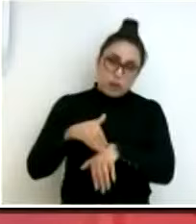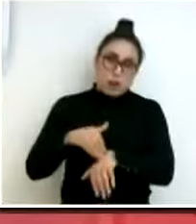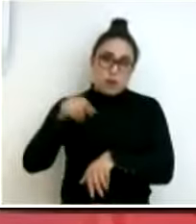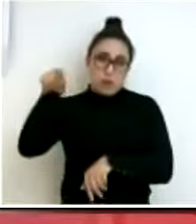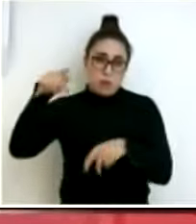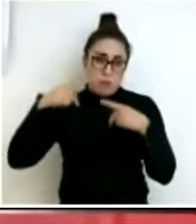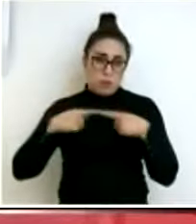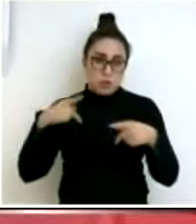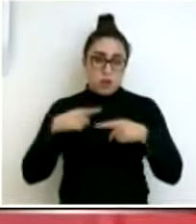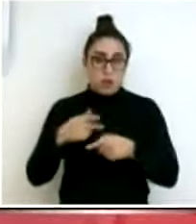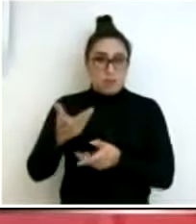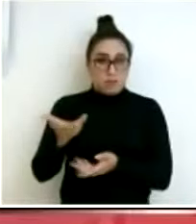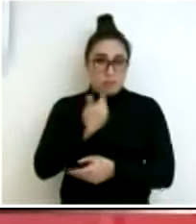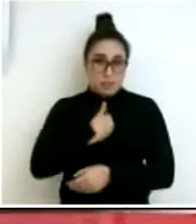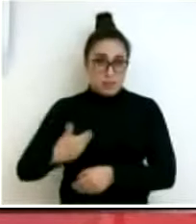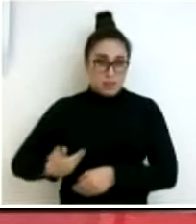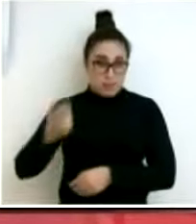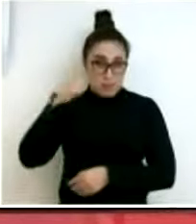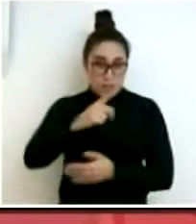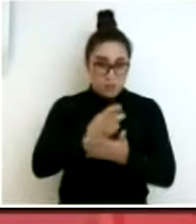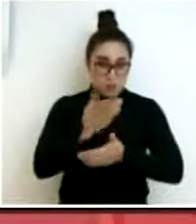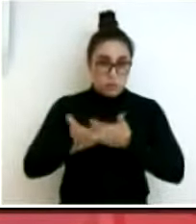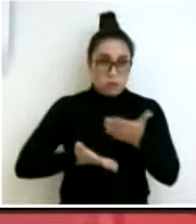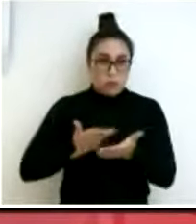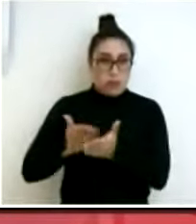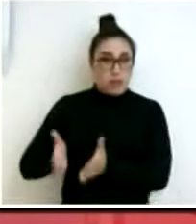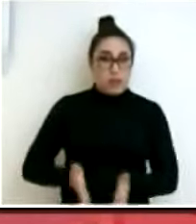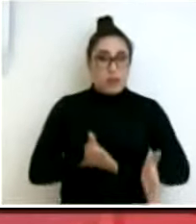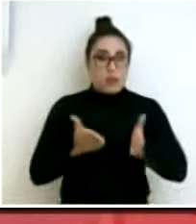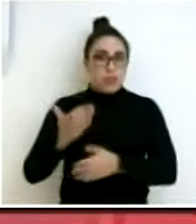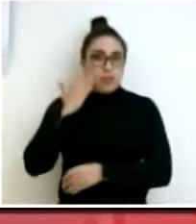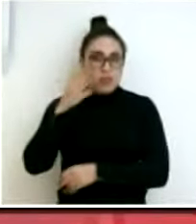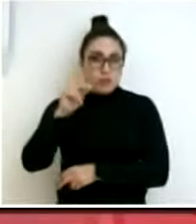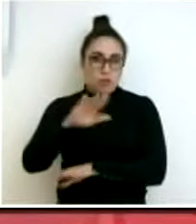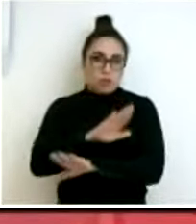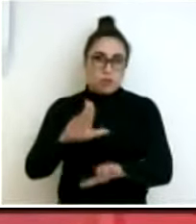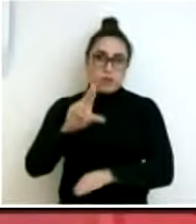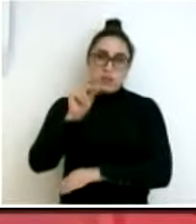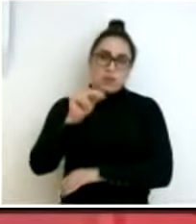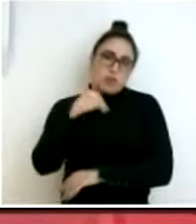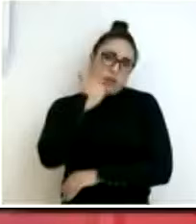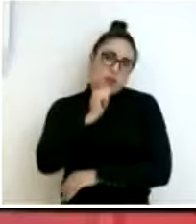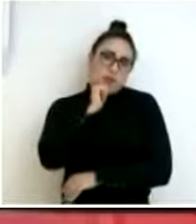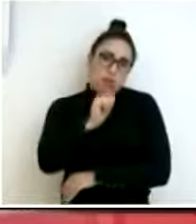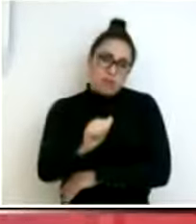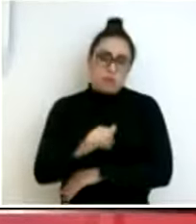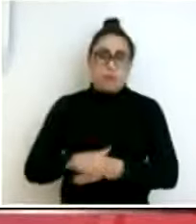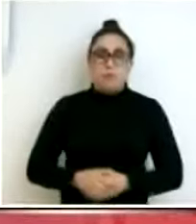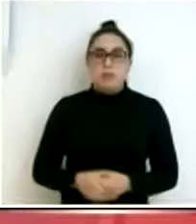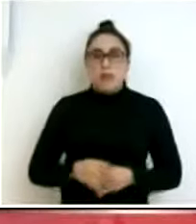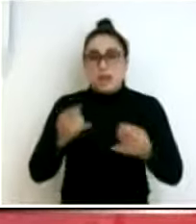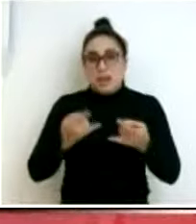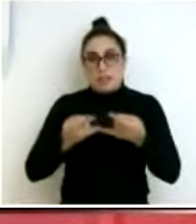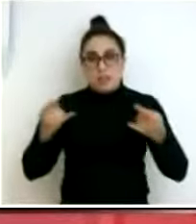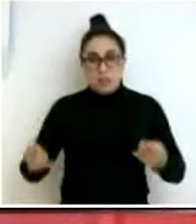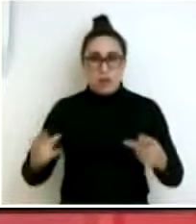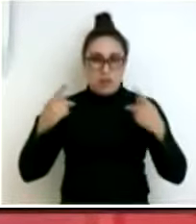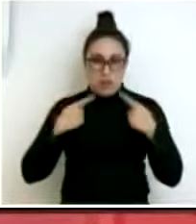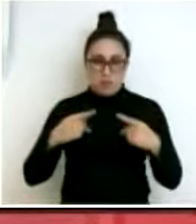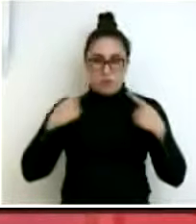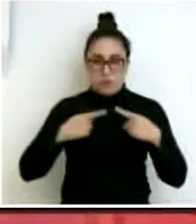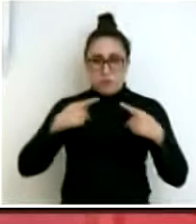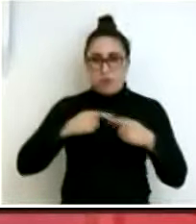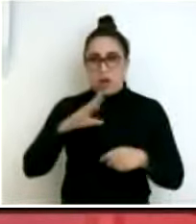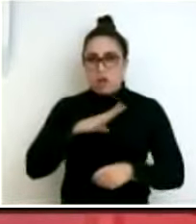pausas. La historia de los pueblos se inscribe generalmente con 2 tipos de